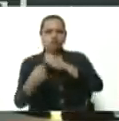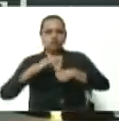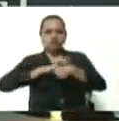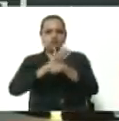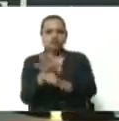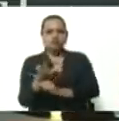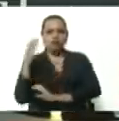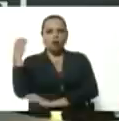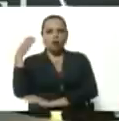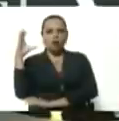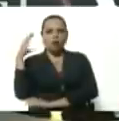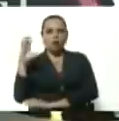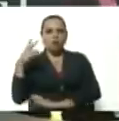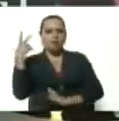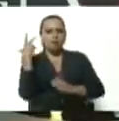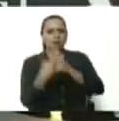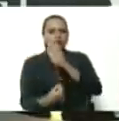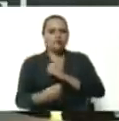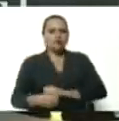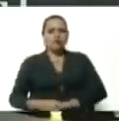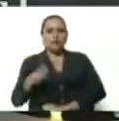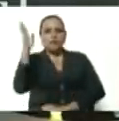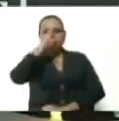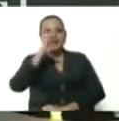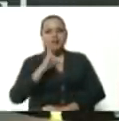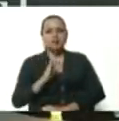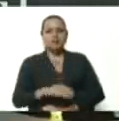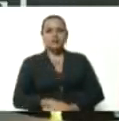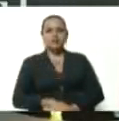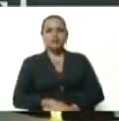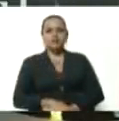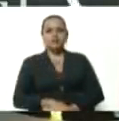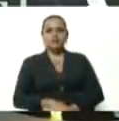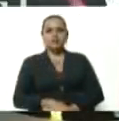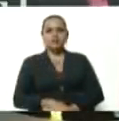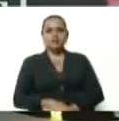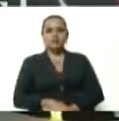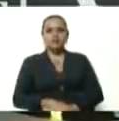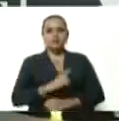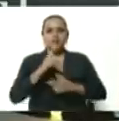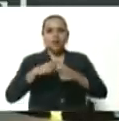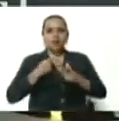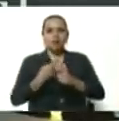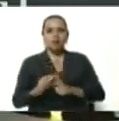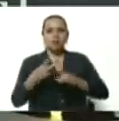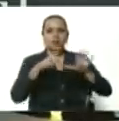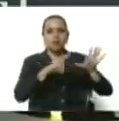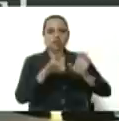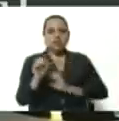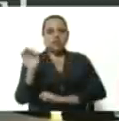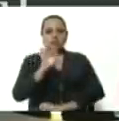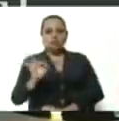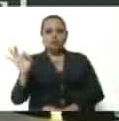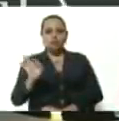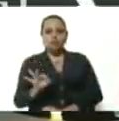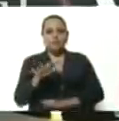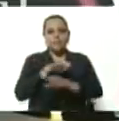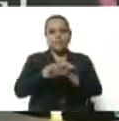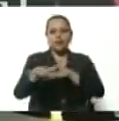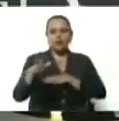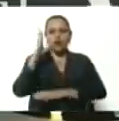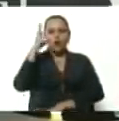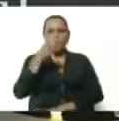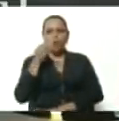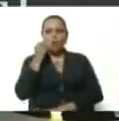colombiano, huyéndole al virus del Brasil, ¿no? Entonces, bueno, el 70%, y la gran mayoría son